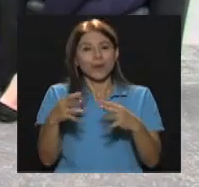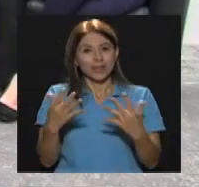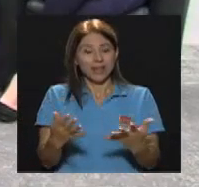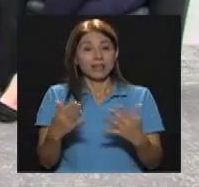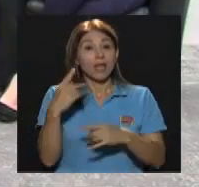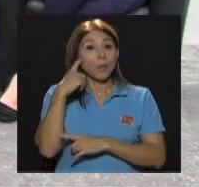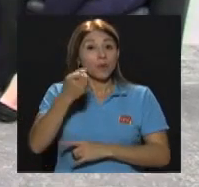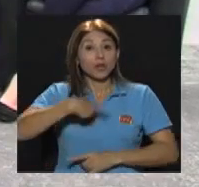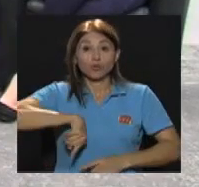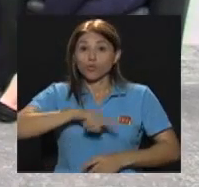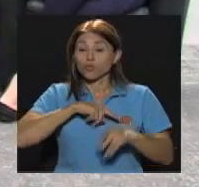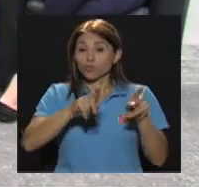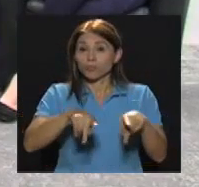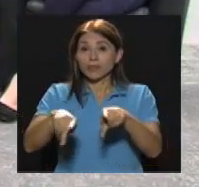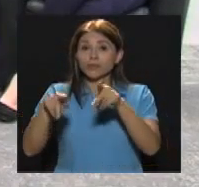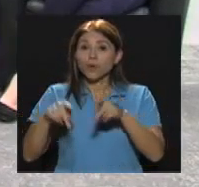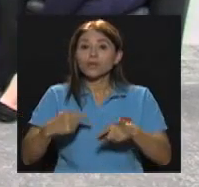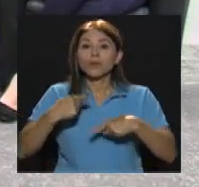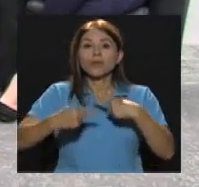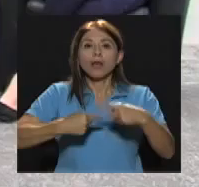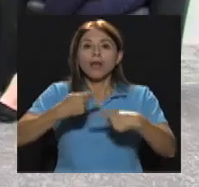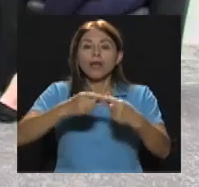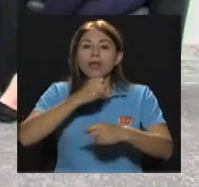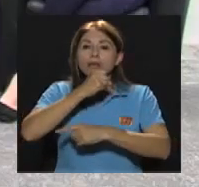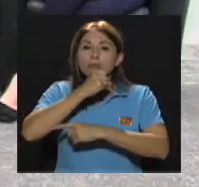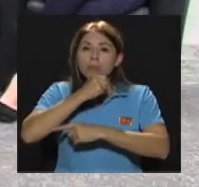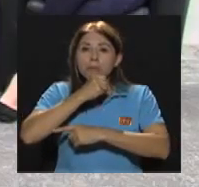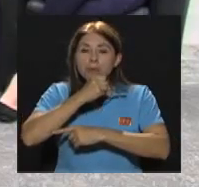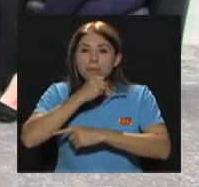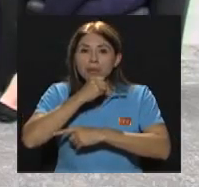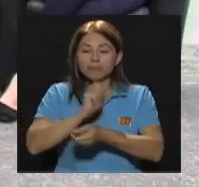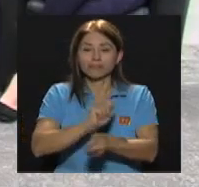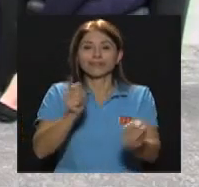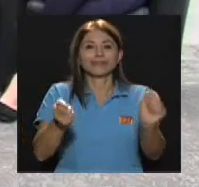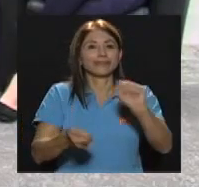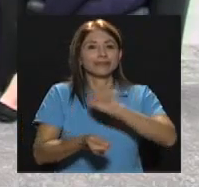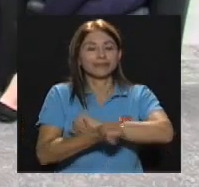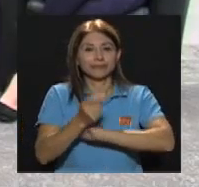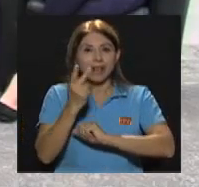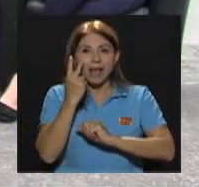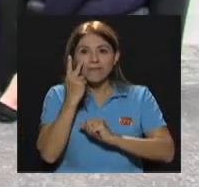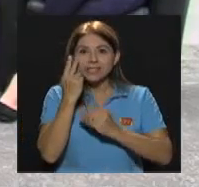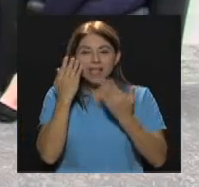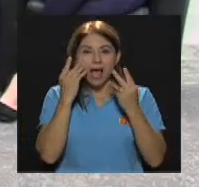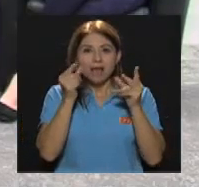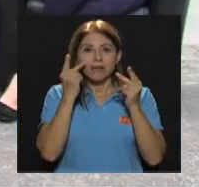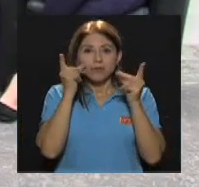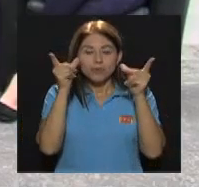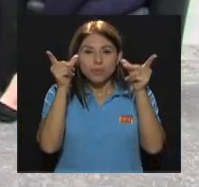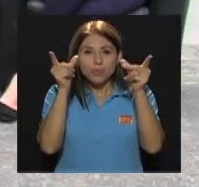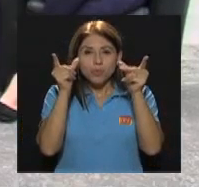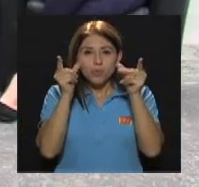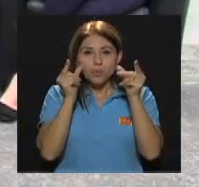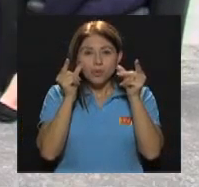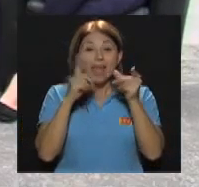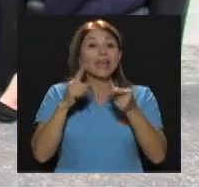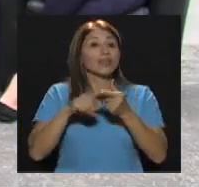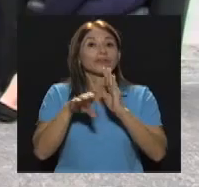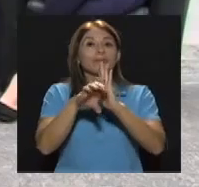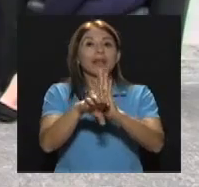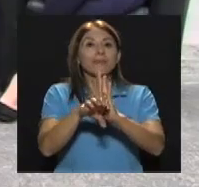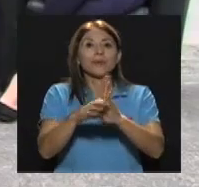de los cambios que sufre el ser humano es el tema de la vista. Entonces, la iluminación natural, sin que entre